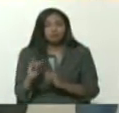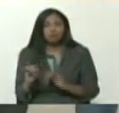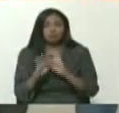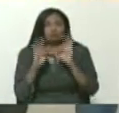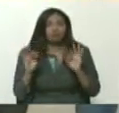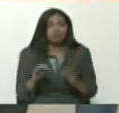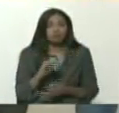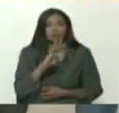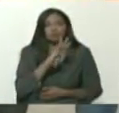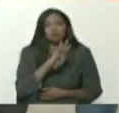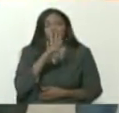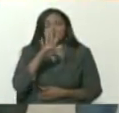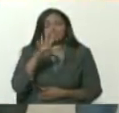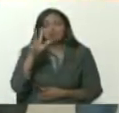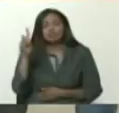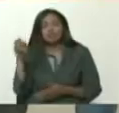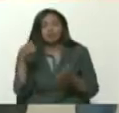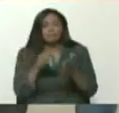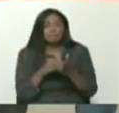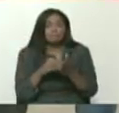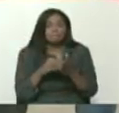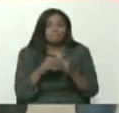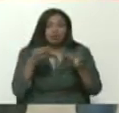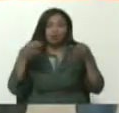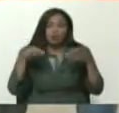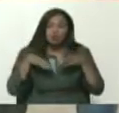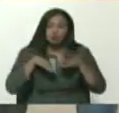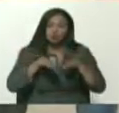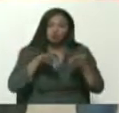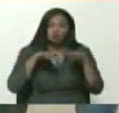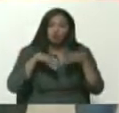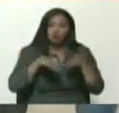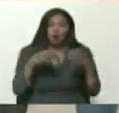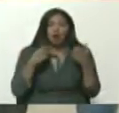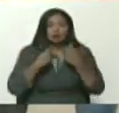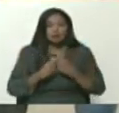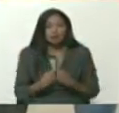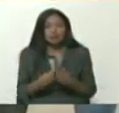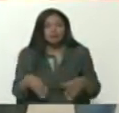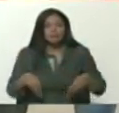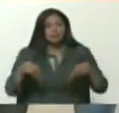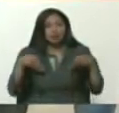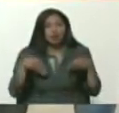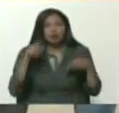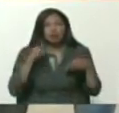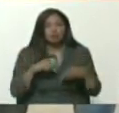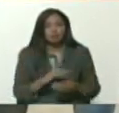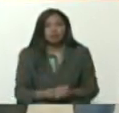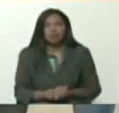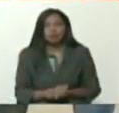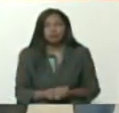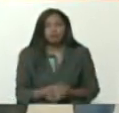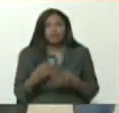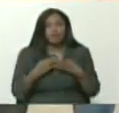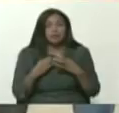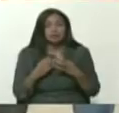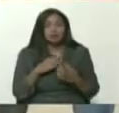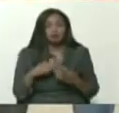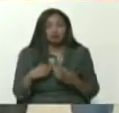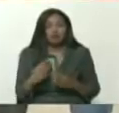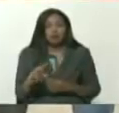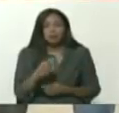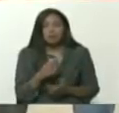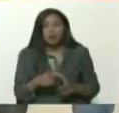son 456 mil piezas de textiles, chemises, pantalones, camisas, etcétera. Es una